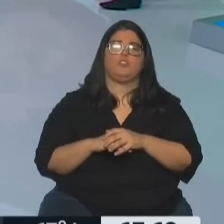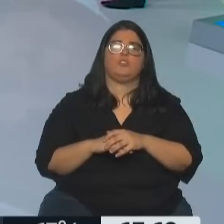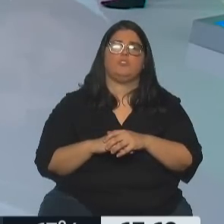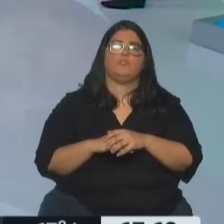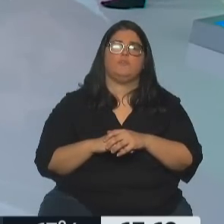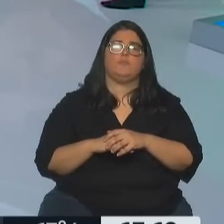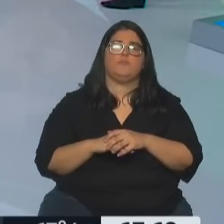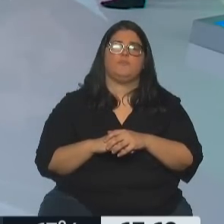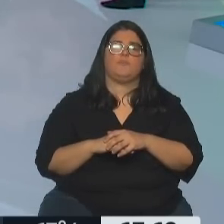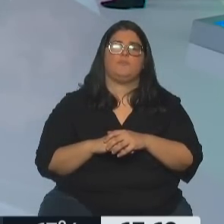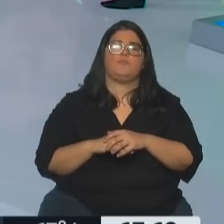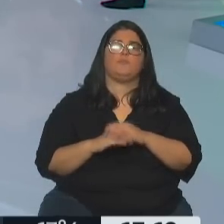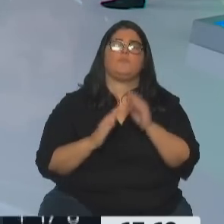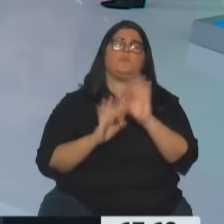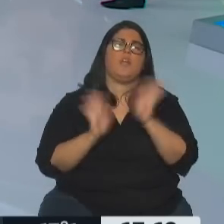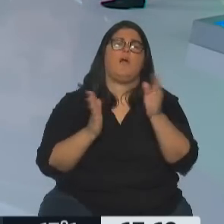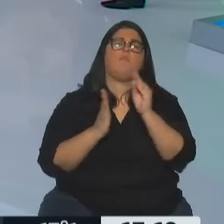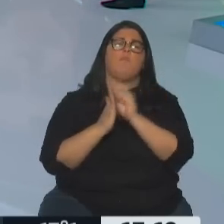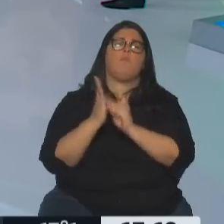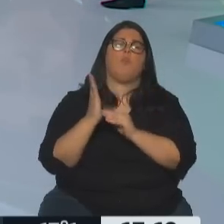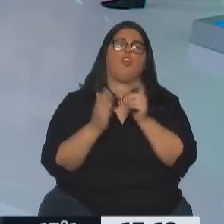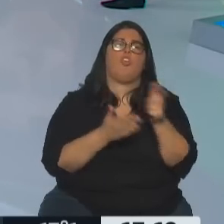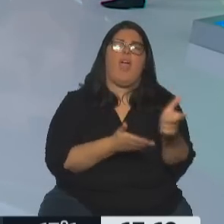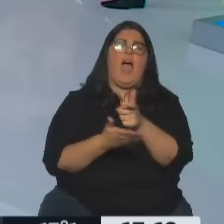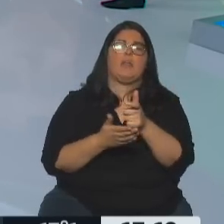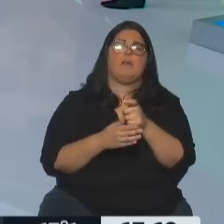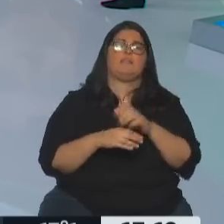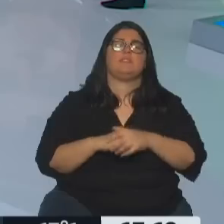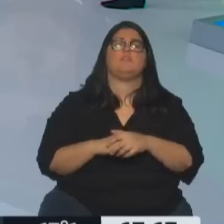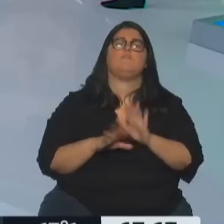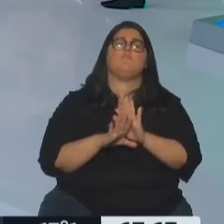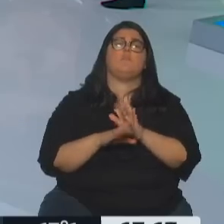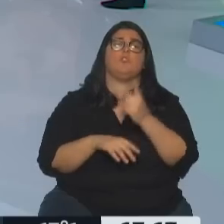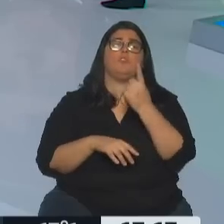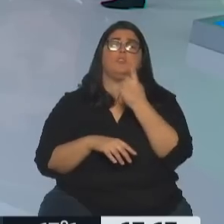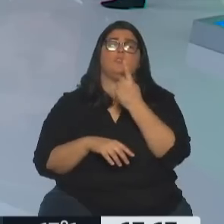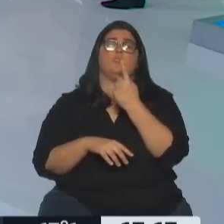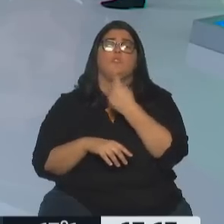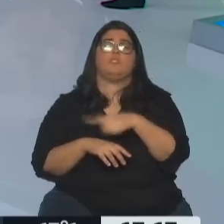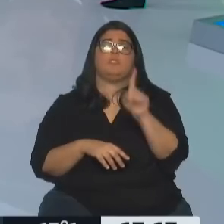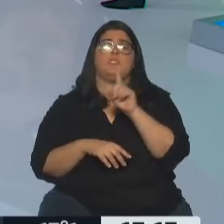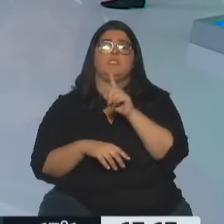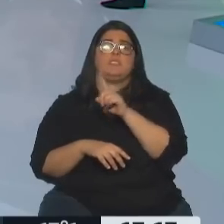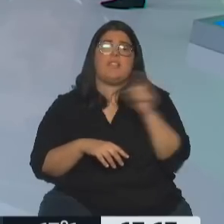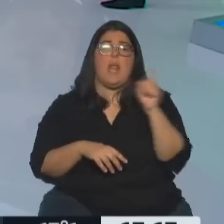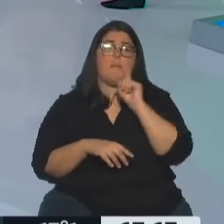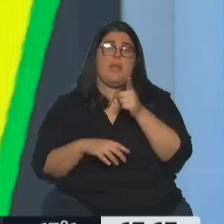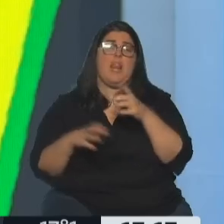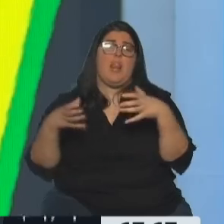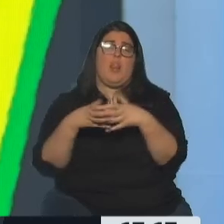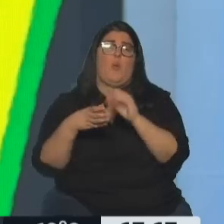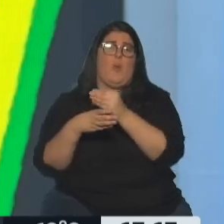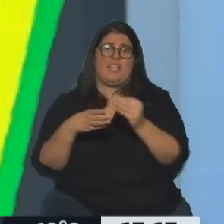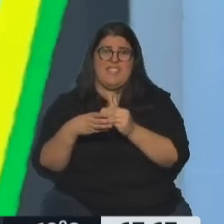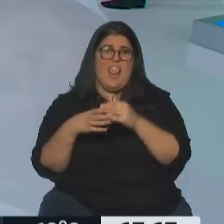673.800 registros de armas de fuego en Brasil. De cada 100.000 brasileros, 314 tienen autorización. En 2018 era